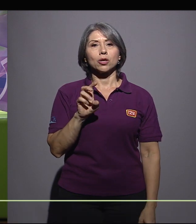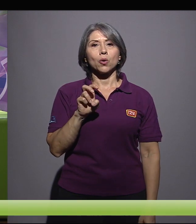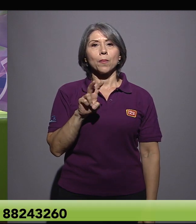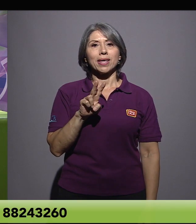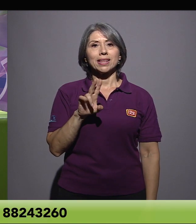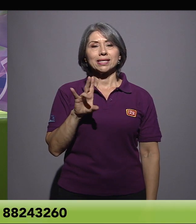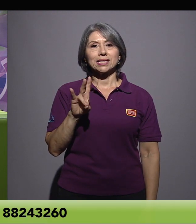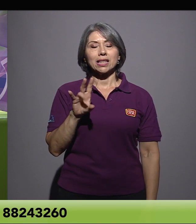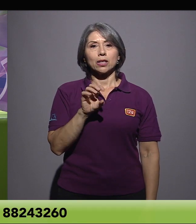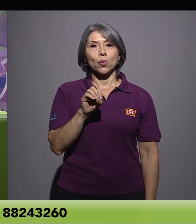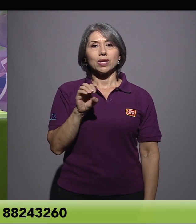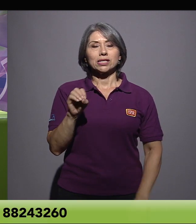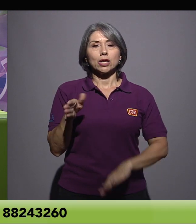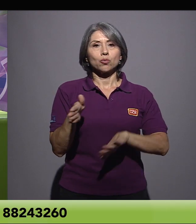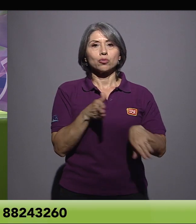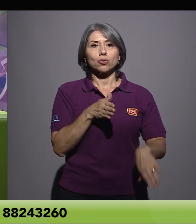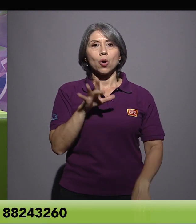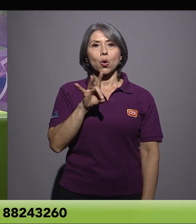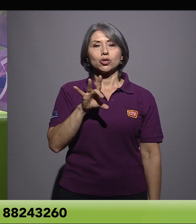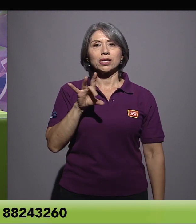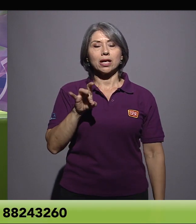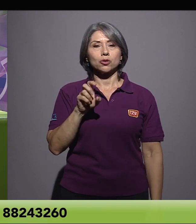8824-2700 y el